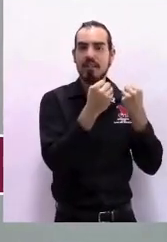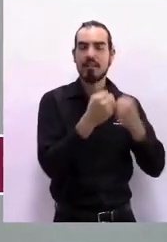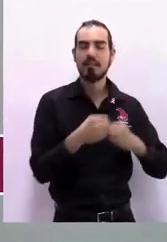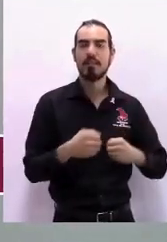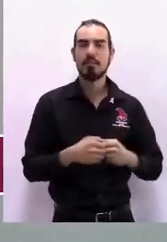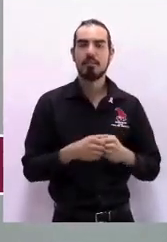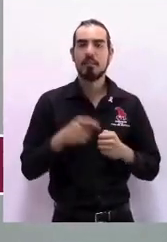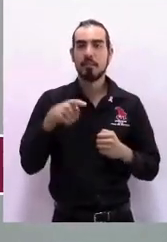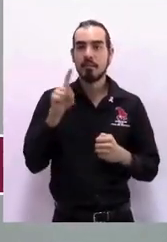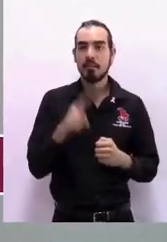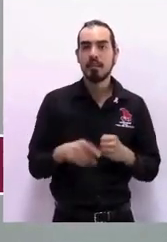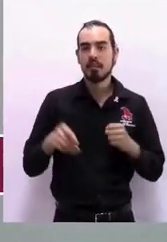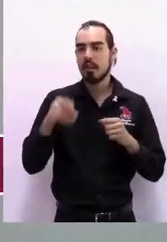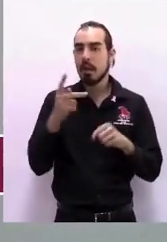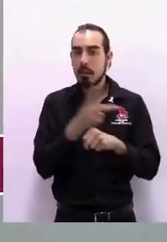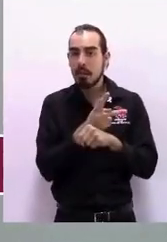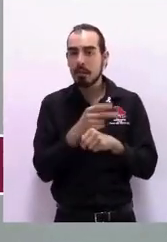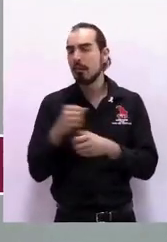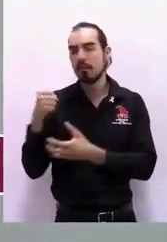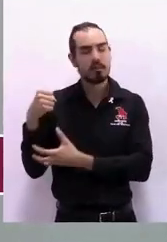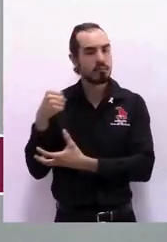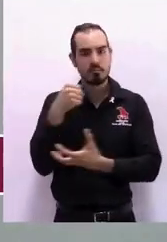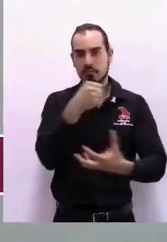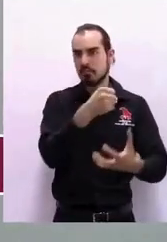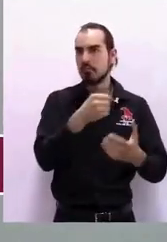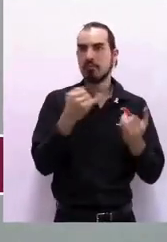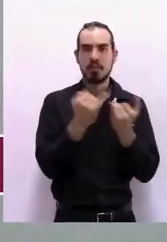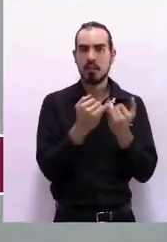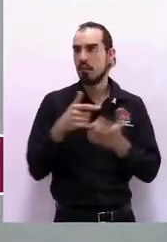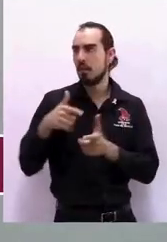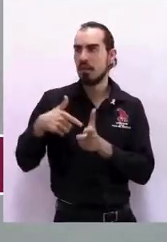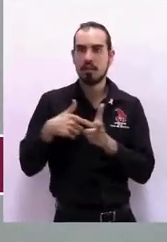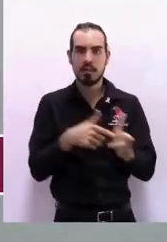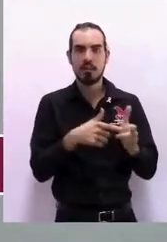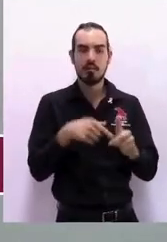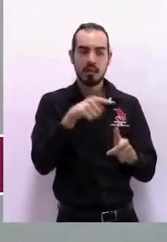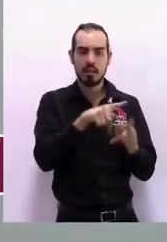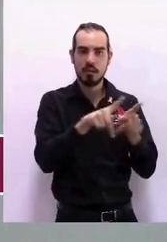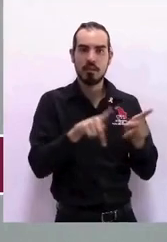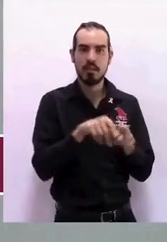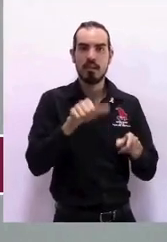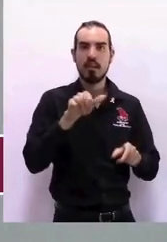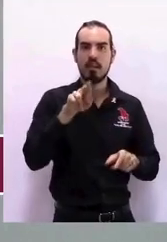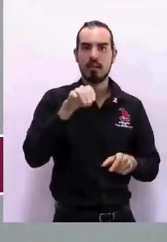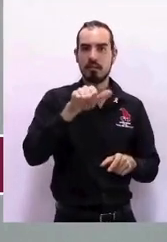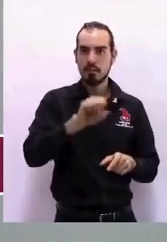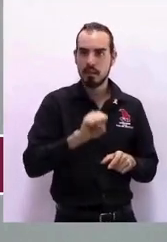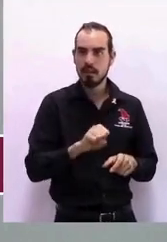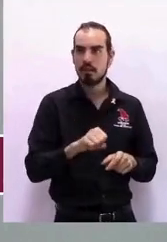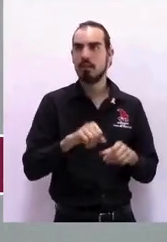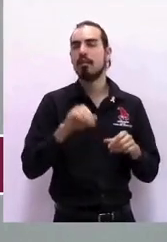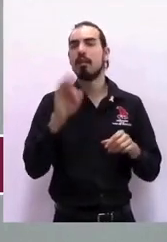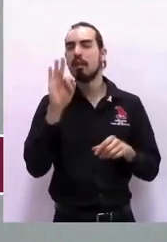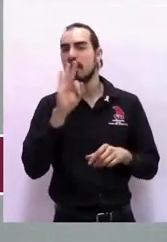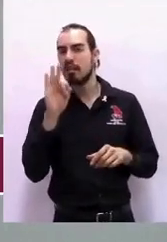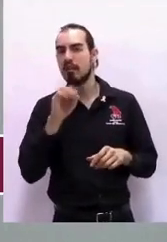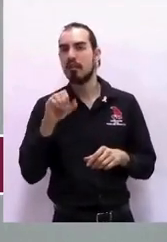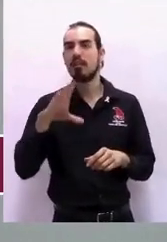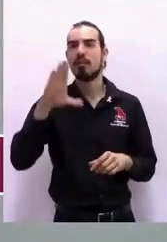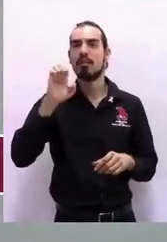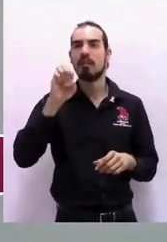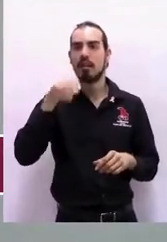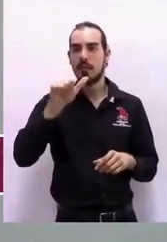de o no se de eso va a haber inversión este la Plaza de Armas en la 16 de septiembre probablemente también frente al